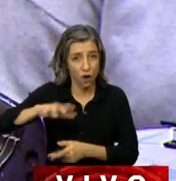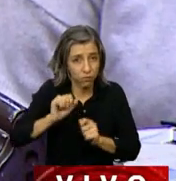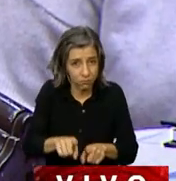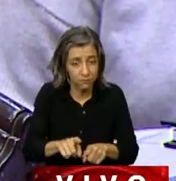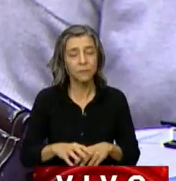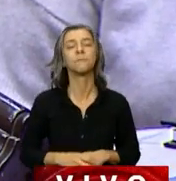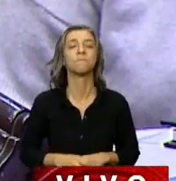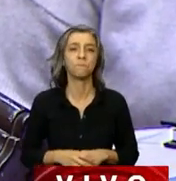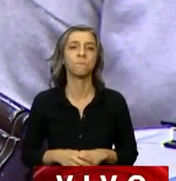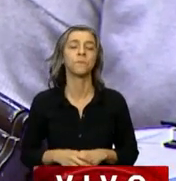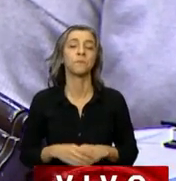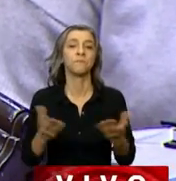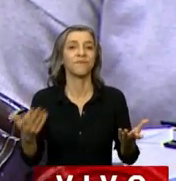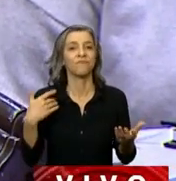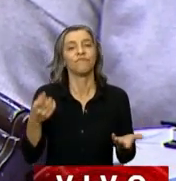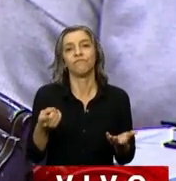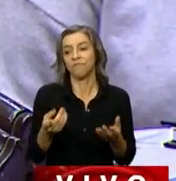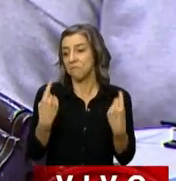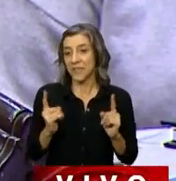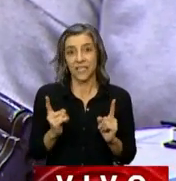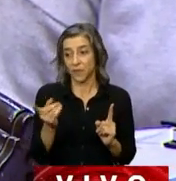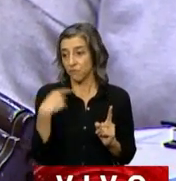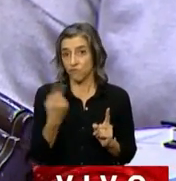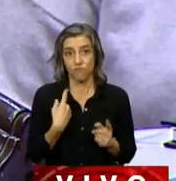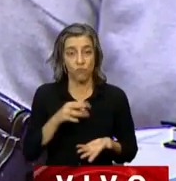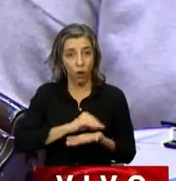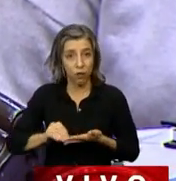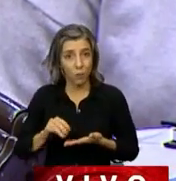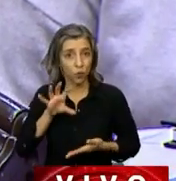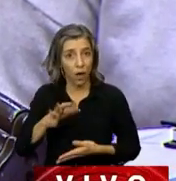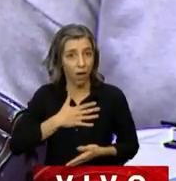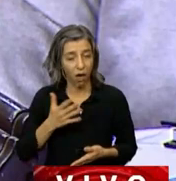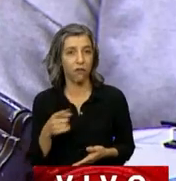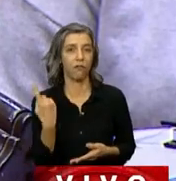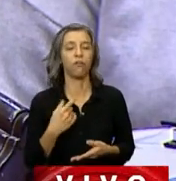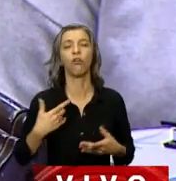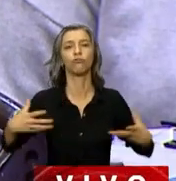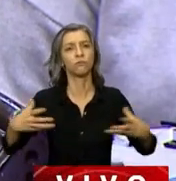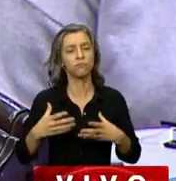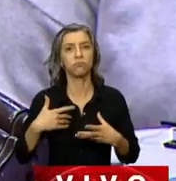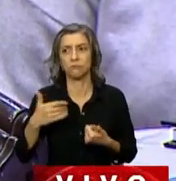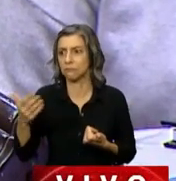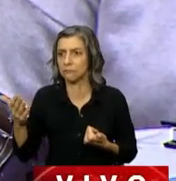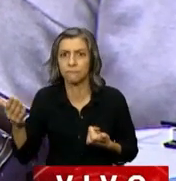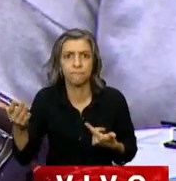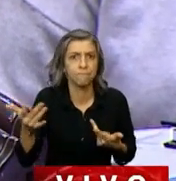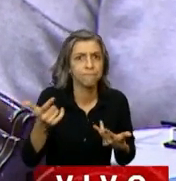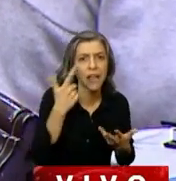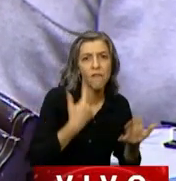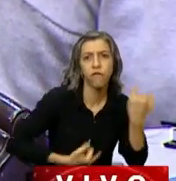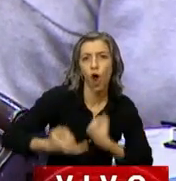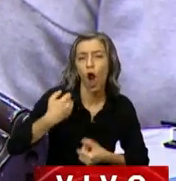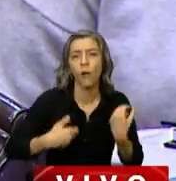Los diputados que conformamos este frente por San Juan tuvimos la posibilidad de reunirnos con los trabajadores